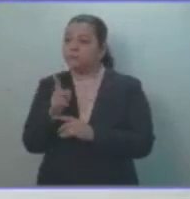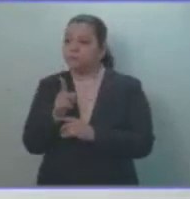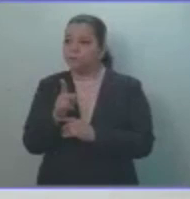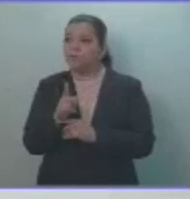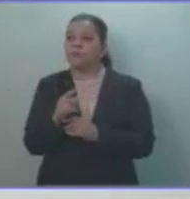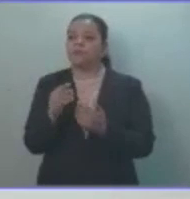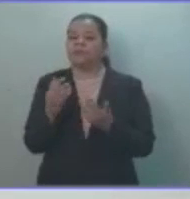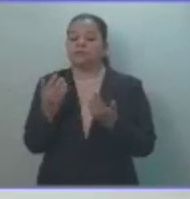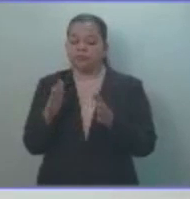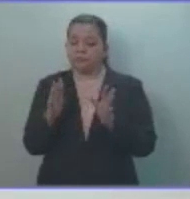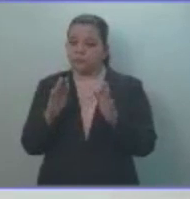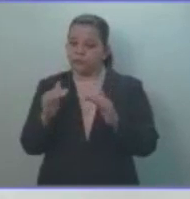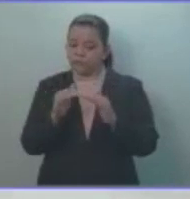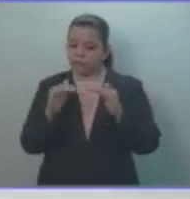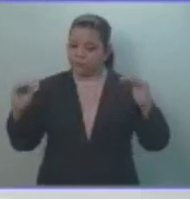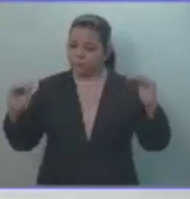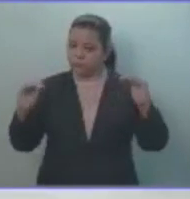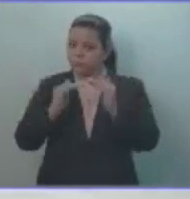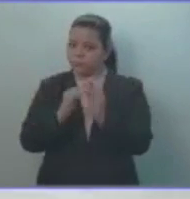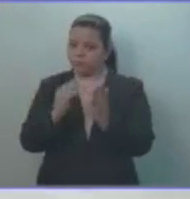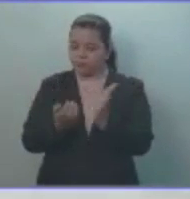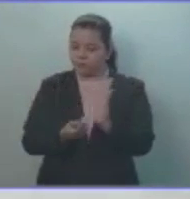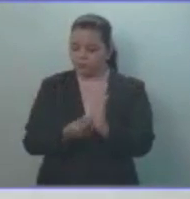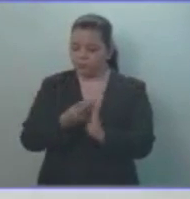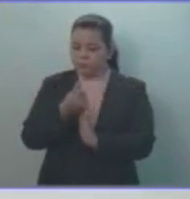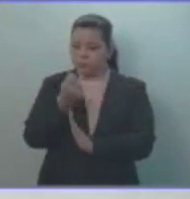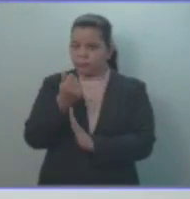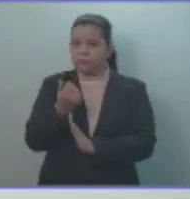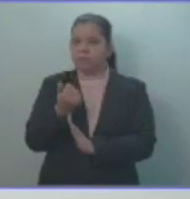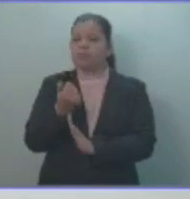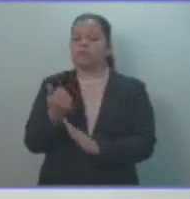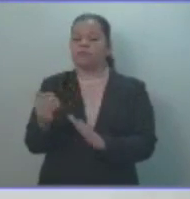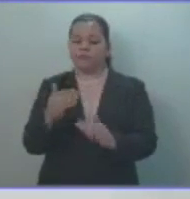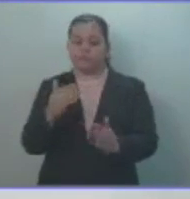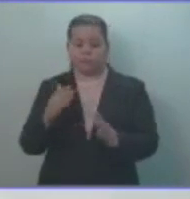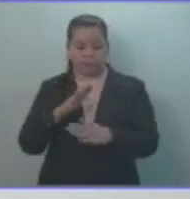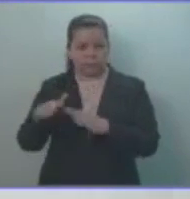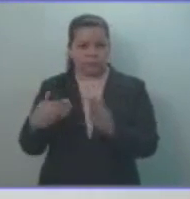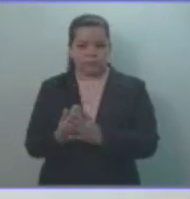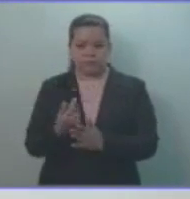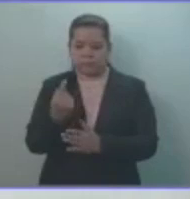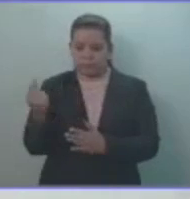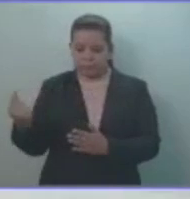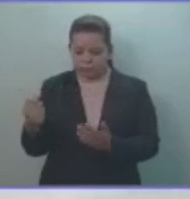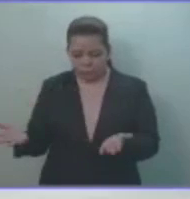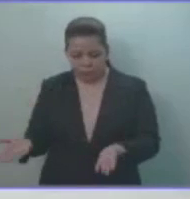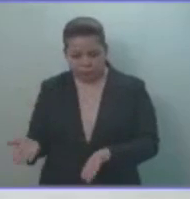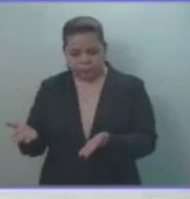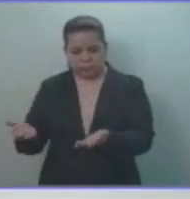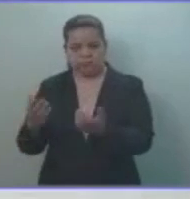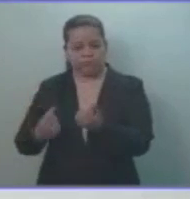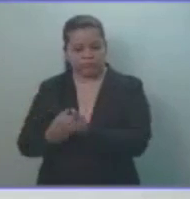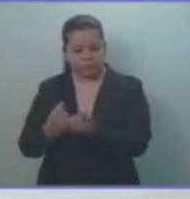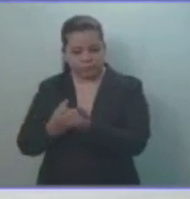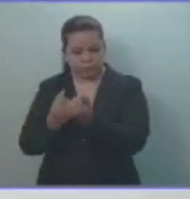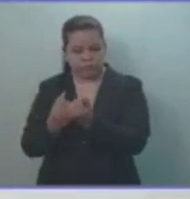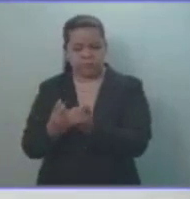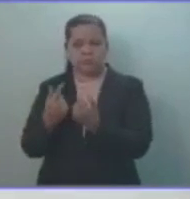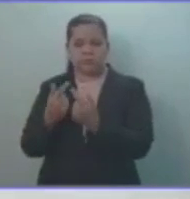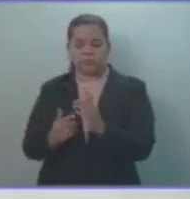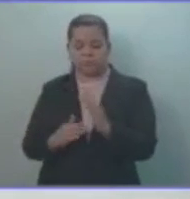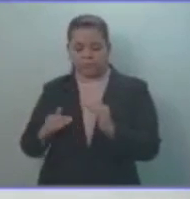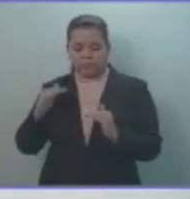nacional, desarrollar el potencial humano de la población, incrementar los niveles de seguridad ciudadana